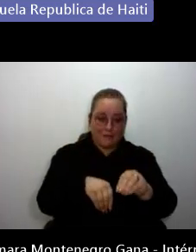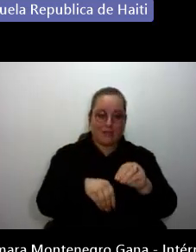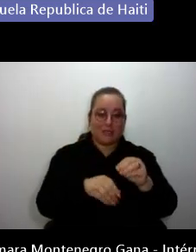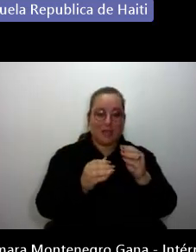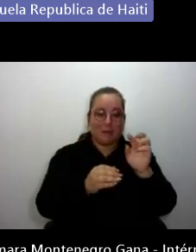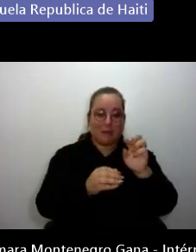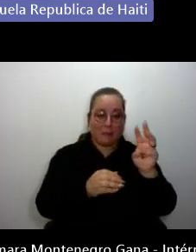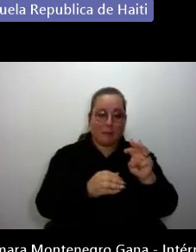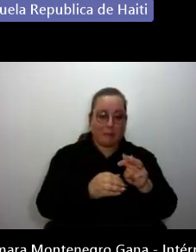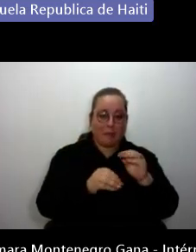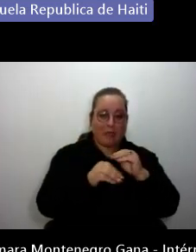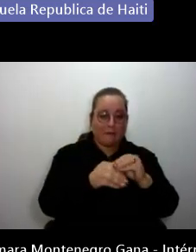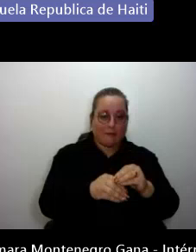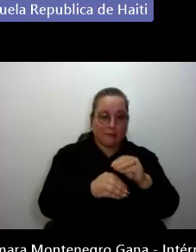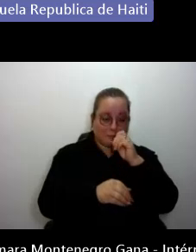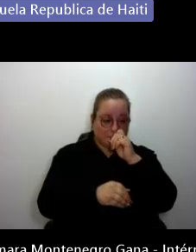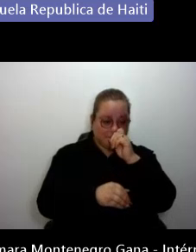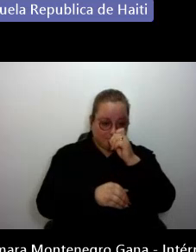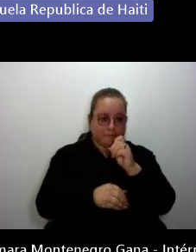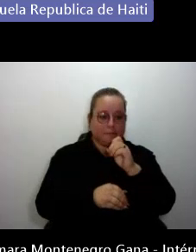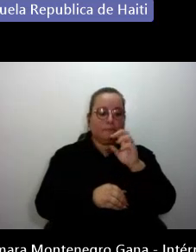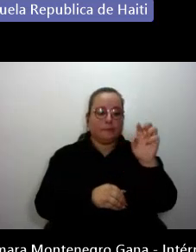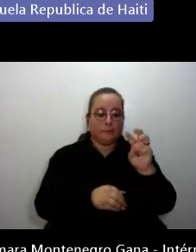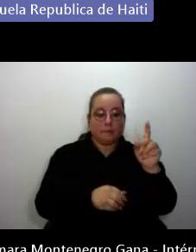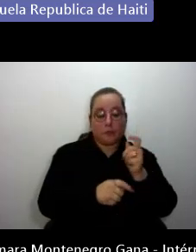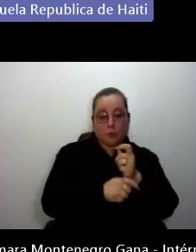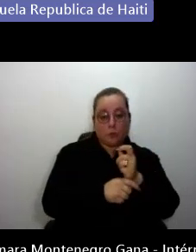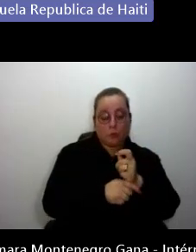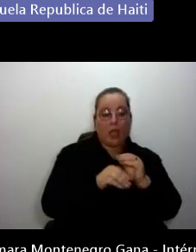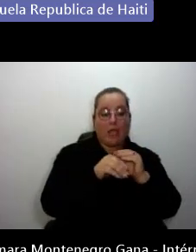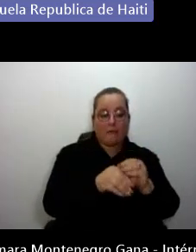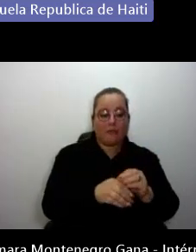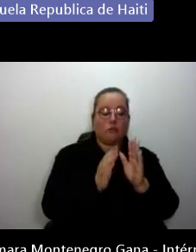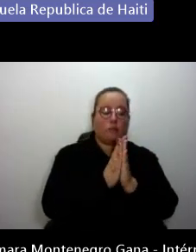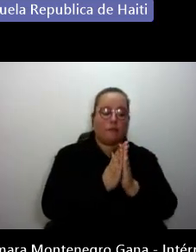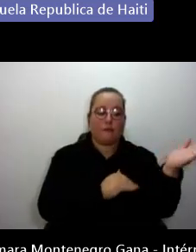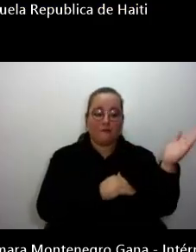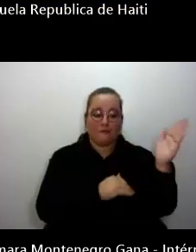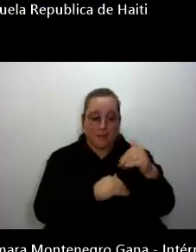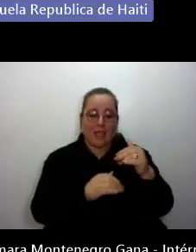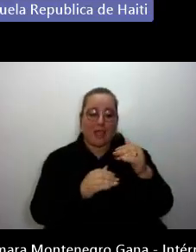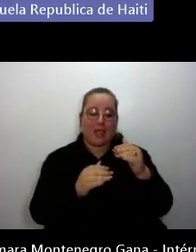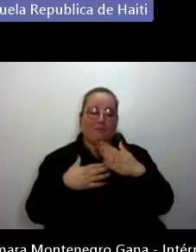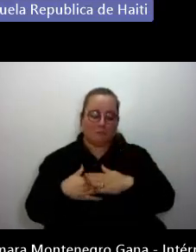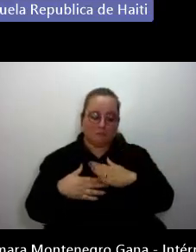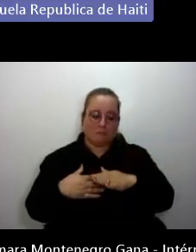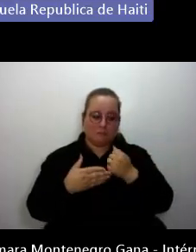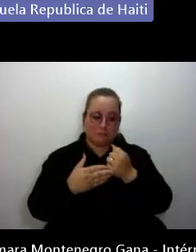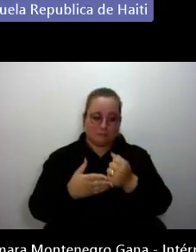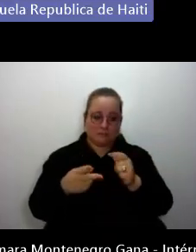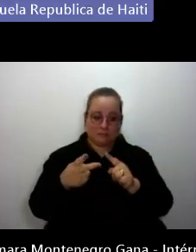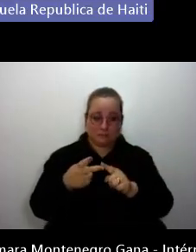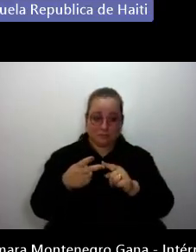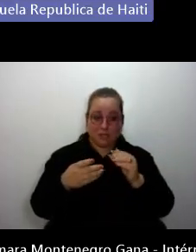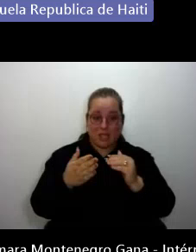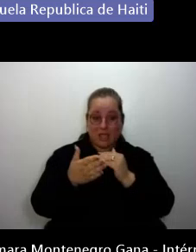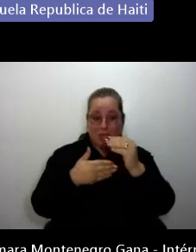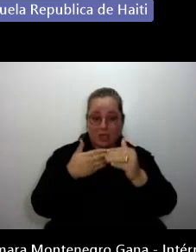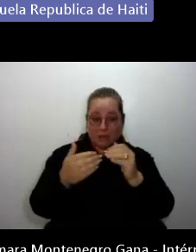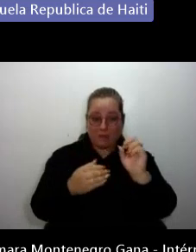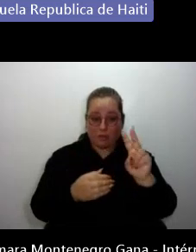persona del equipo de tutelaje dentro de la sala a regular al estudiante. En la etapa 2, si